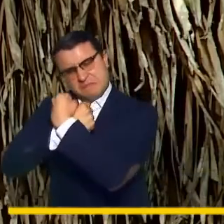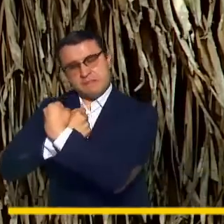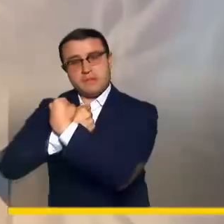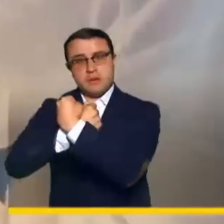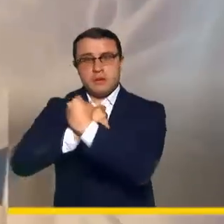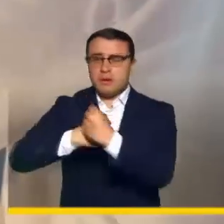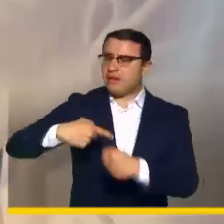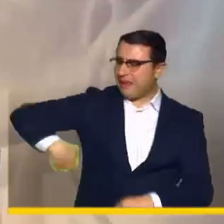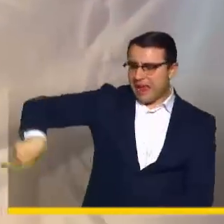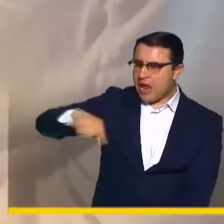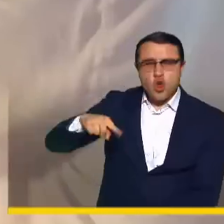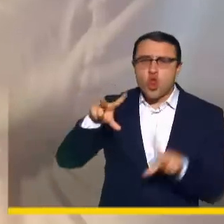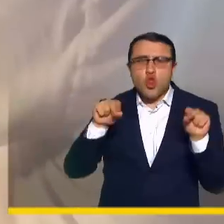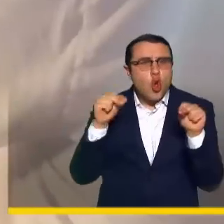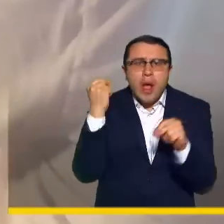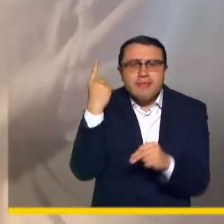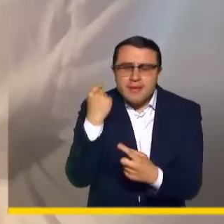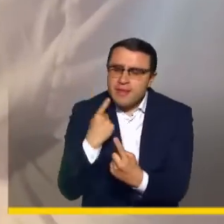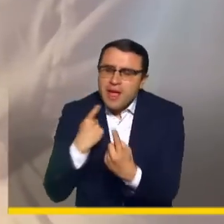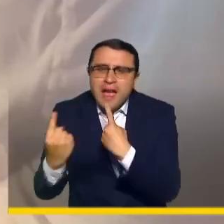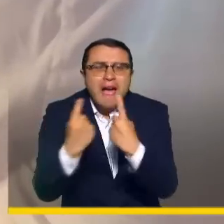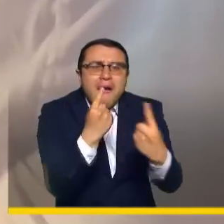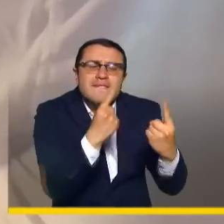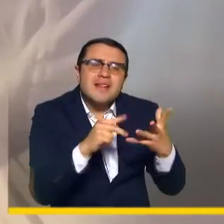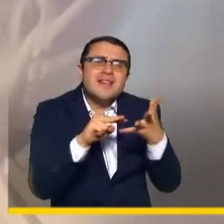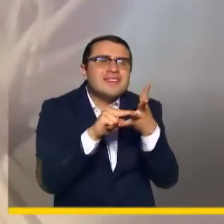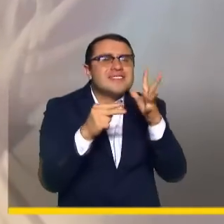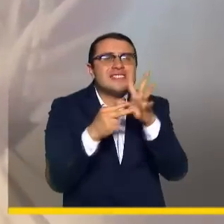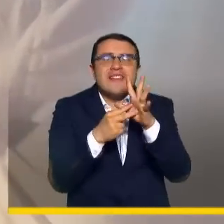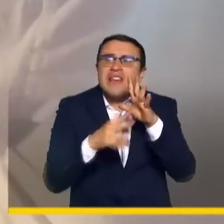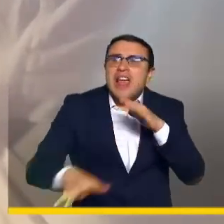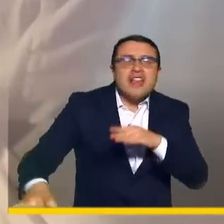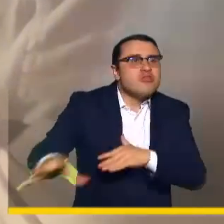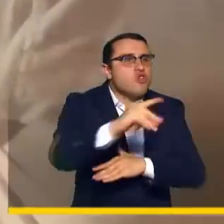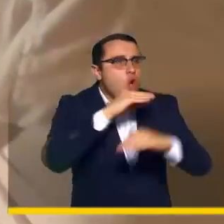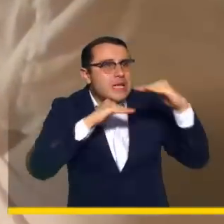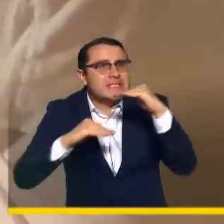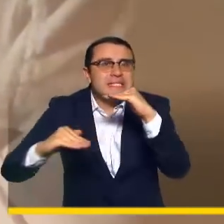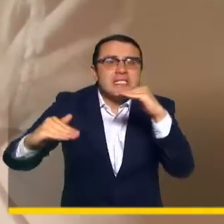que hablar consiste en hablar entre iguales.